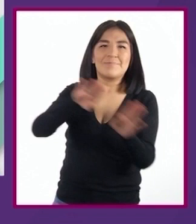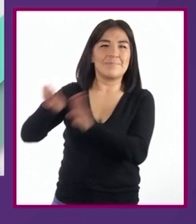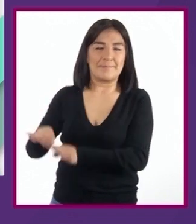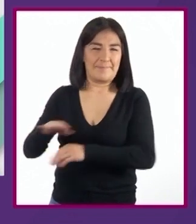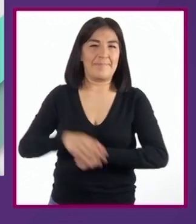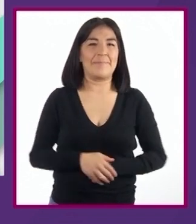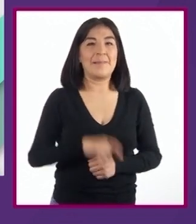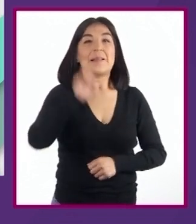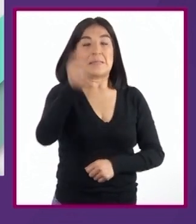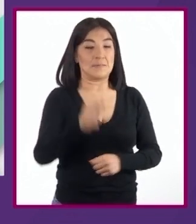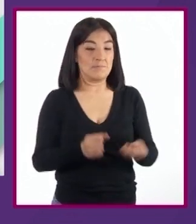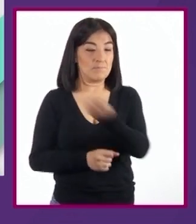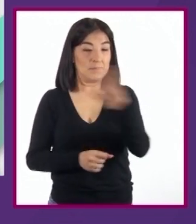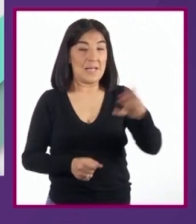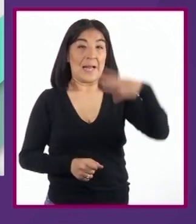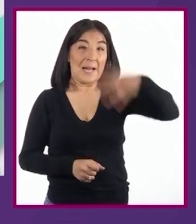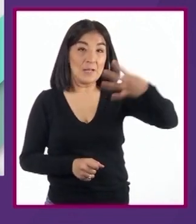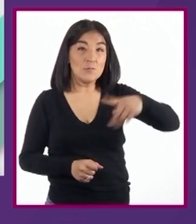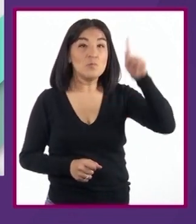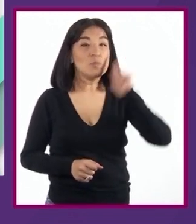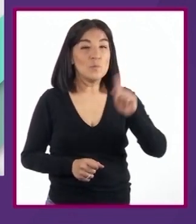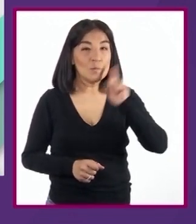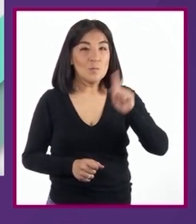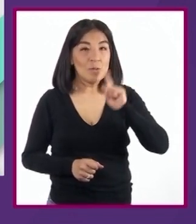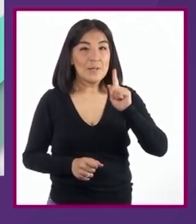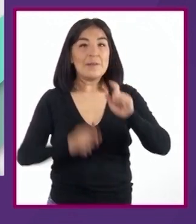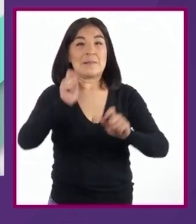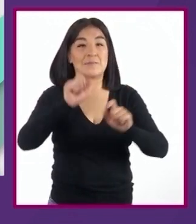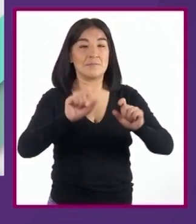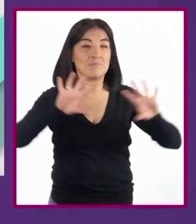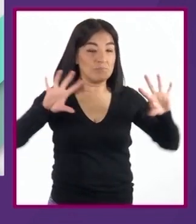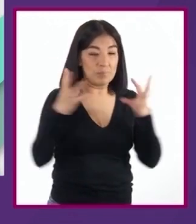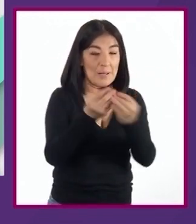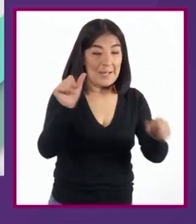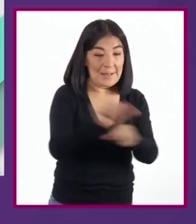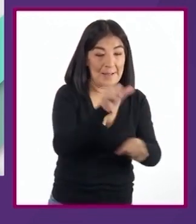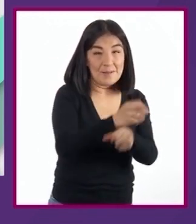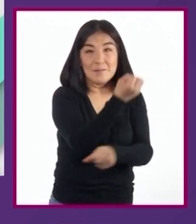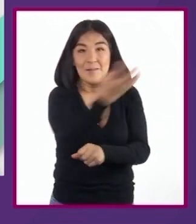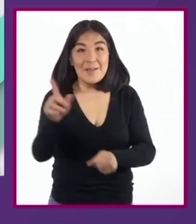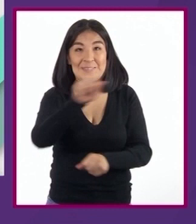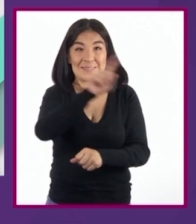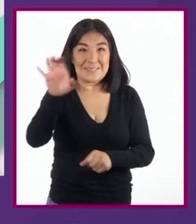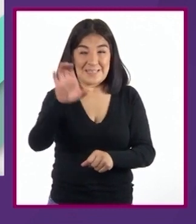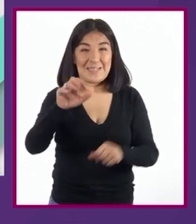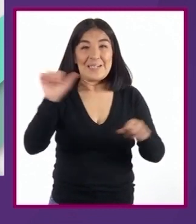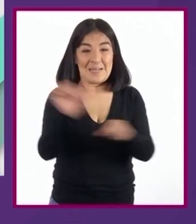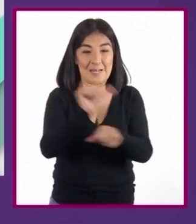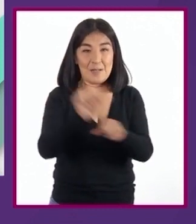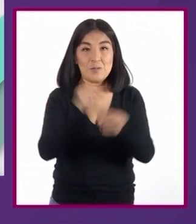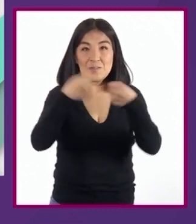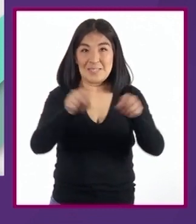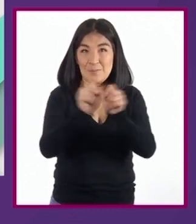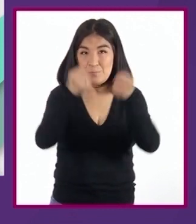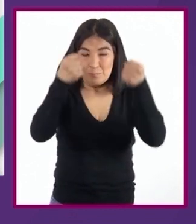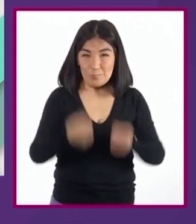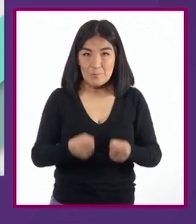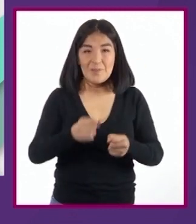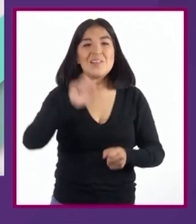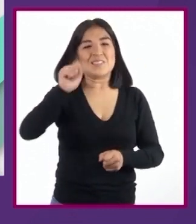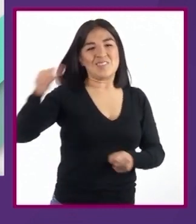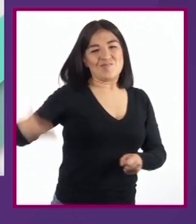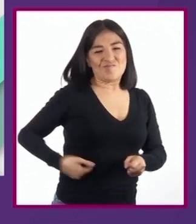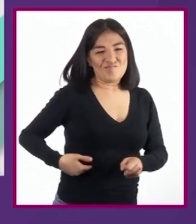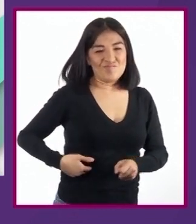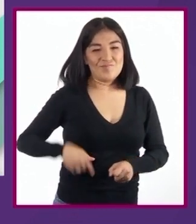que 14 mujeres de un total de 100 asegurados sufrieron un accidente. Por lo tanto,